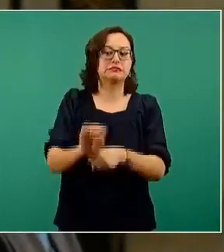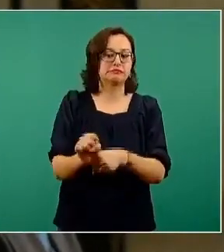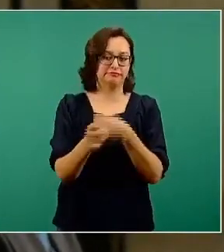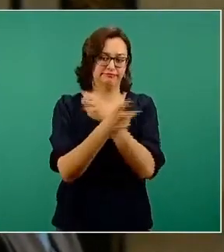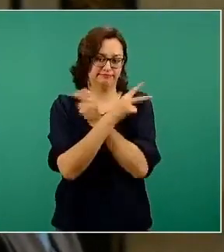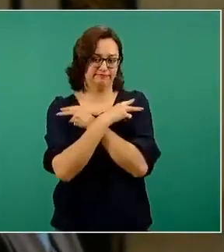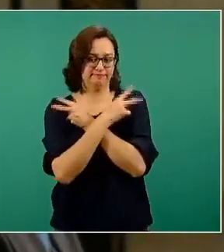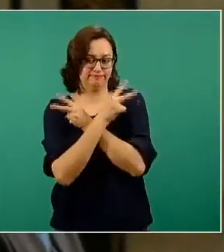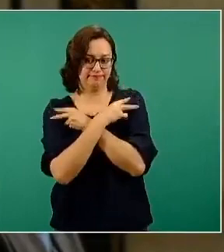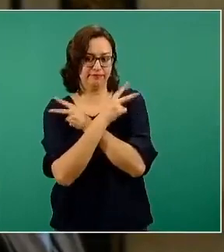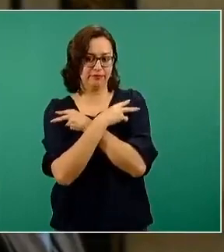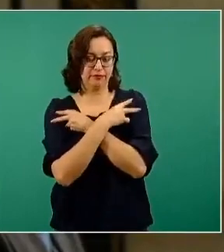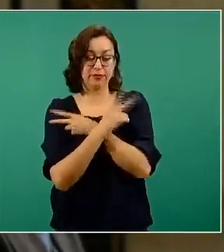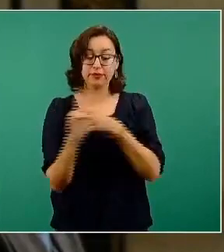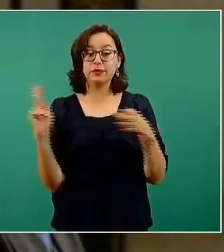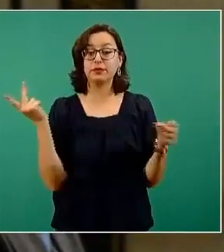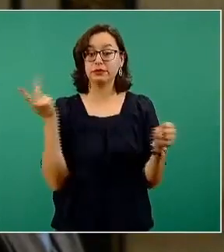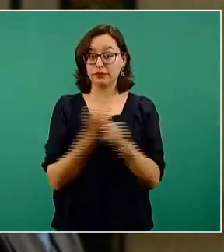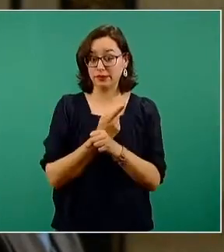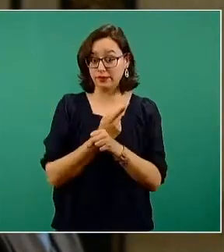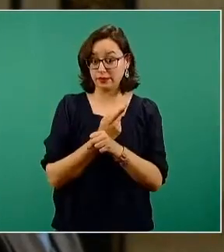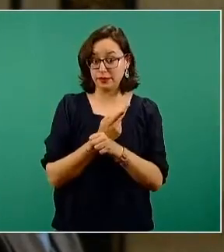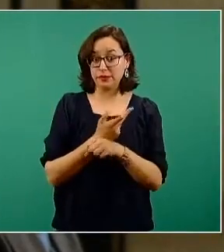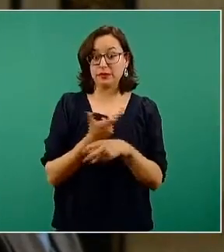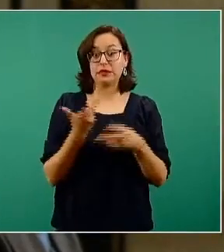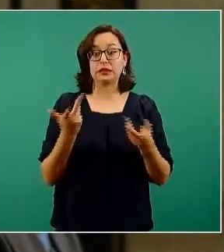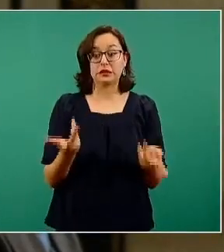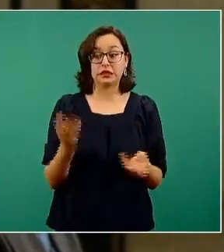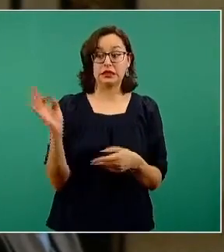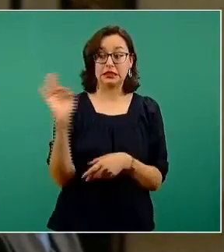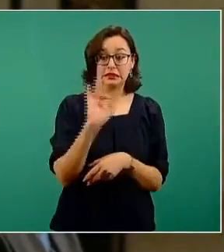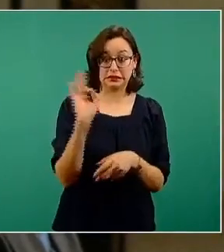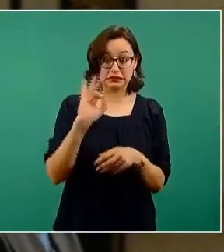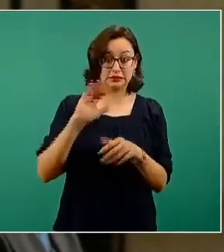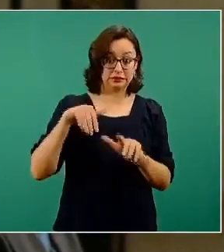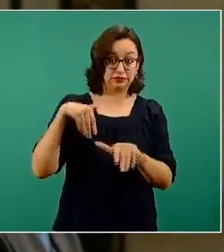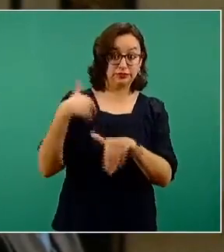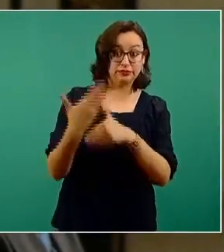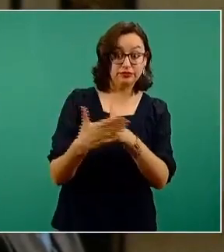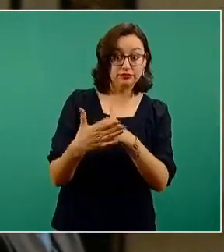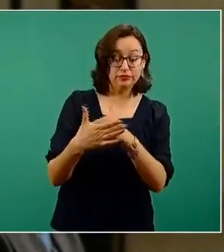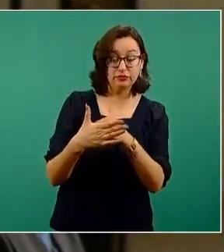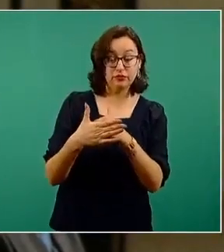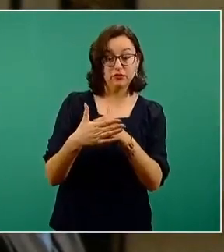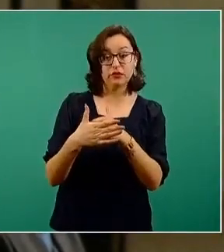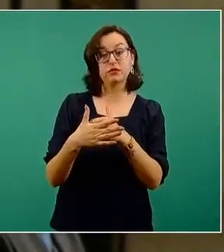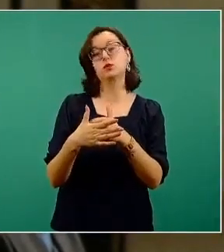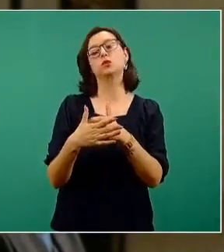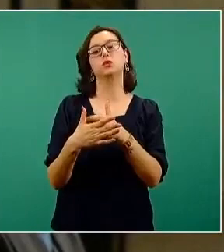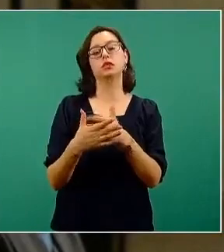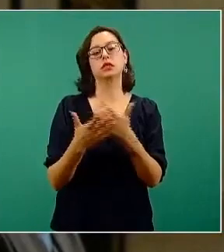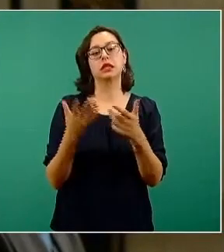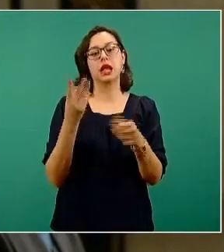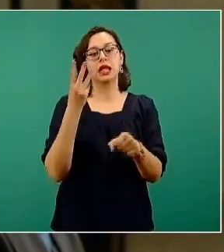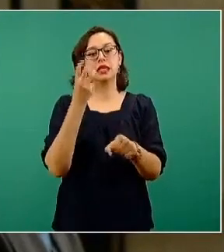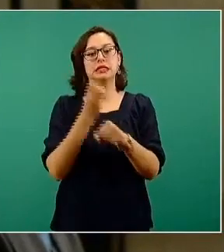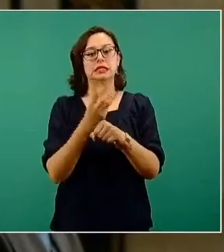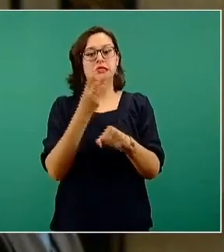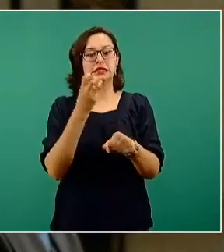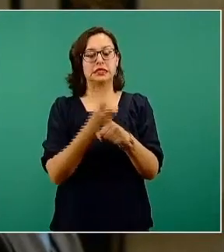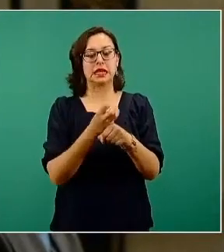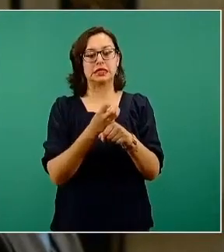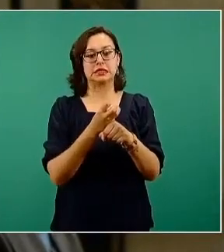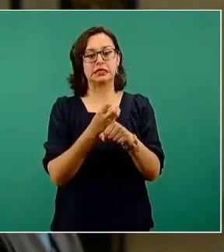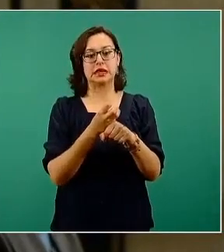había un riesgo de una tercera ola. Bueno, estamos hablando de los últimos datos de que 10 estados están en